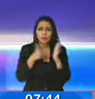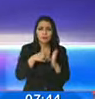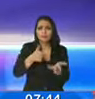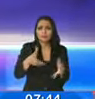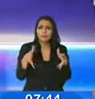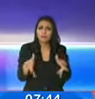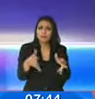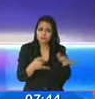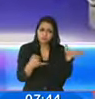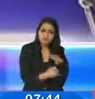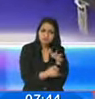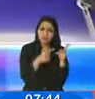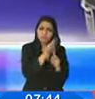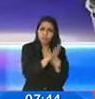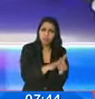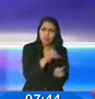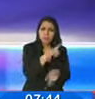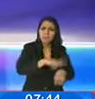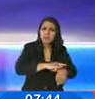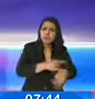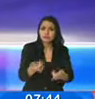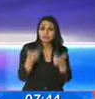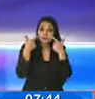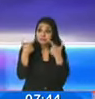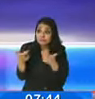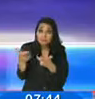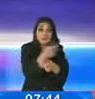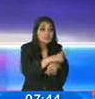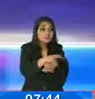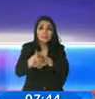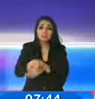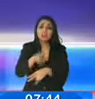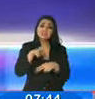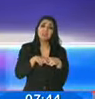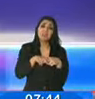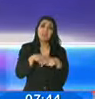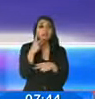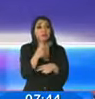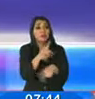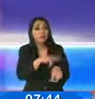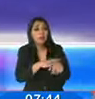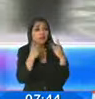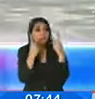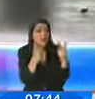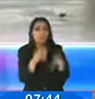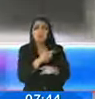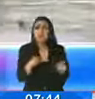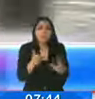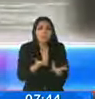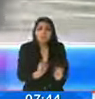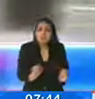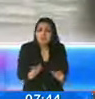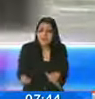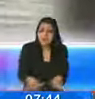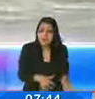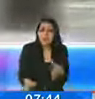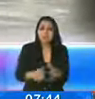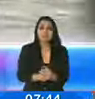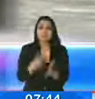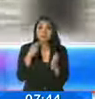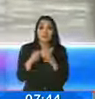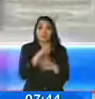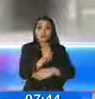ilícitos habiendo baños y las inspectoras están sentadas frente a los baños. Los baños son visibles. Se conoció que el computador de la rectora